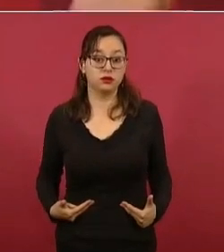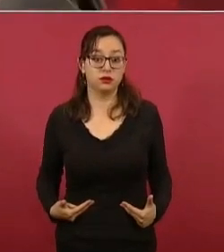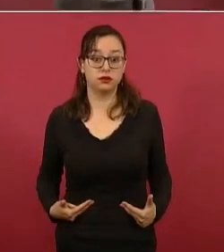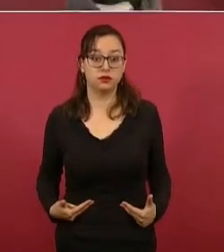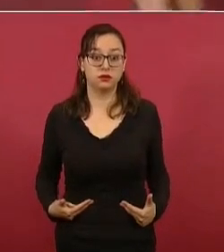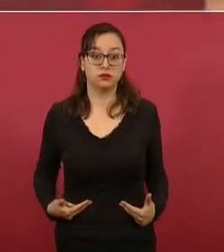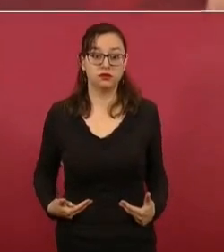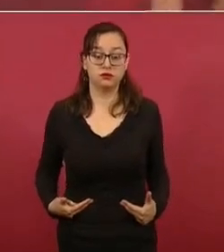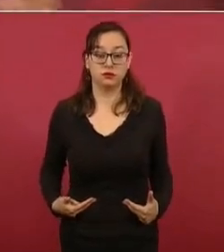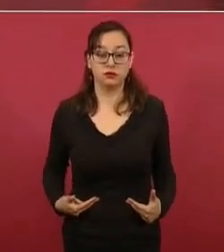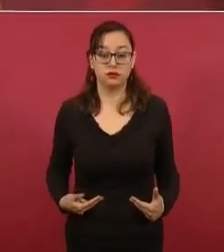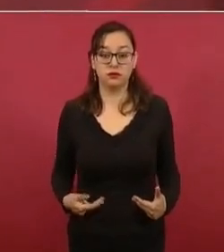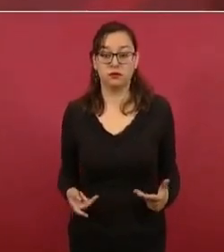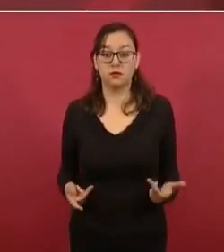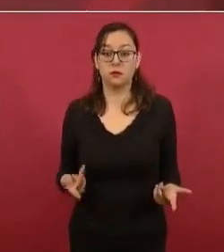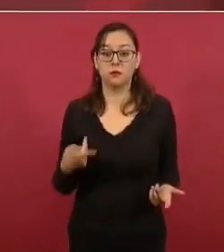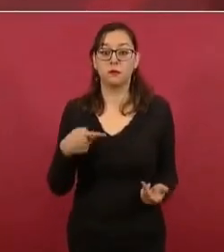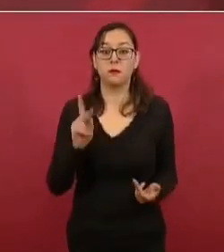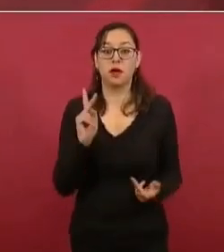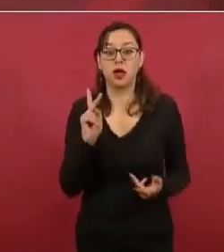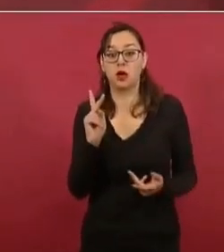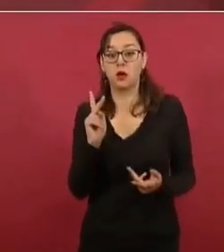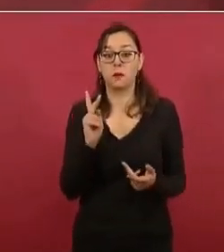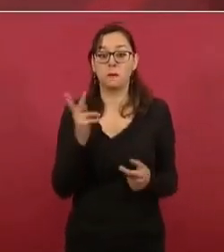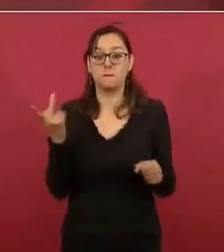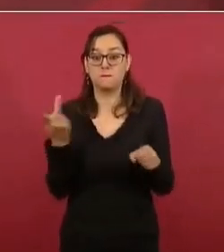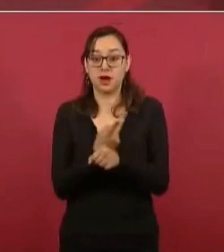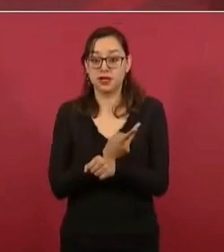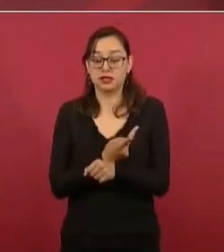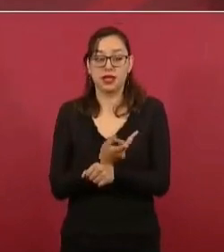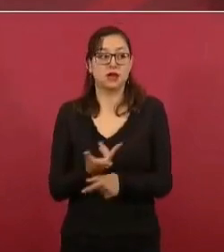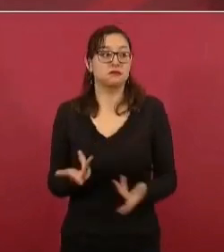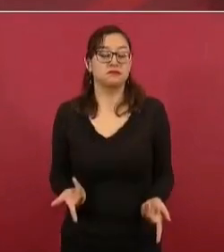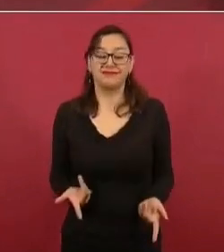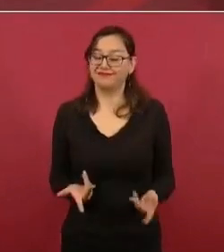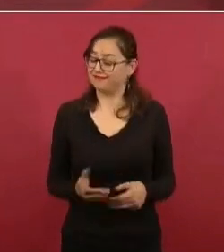¿Qué pasa? Que el neoliberalismo de veras